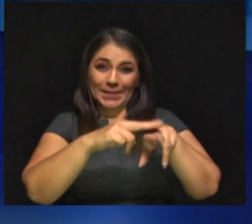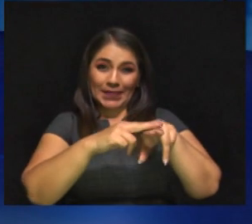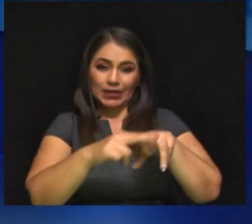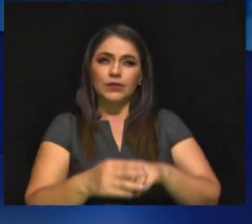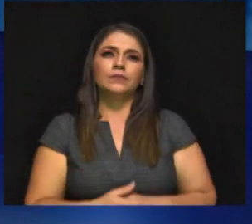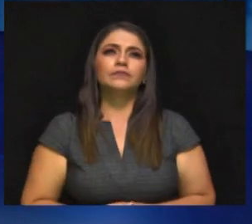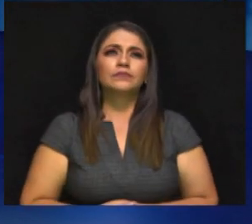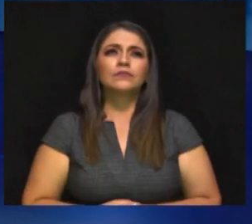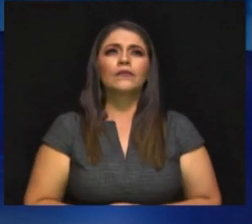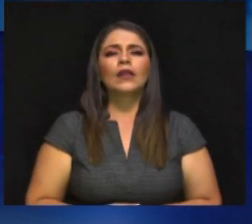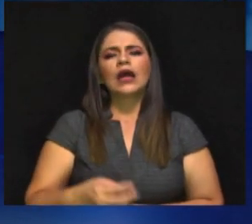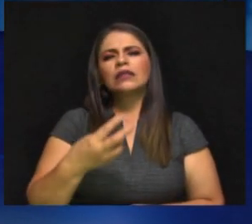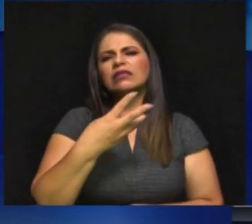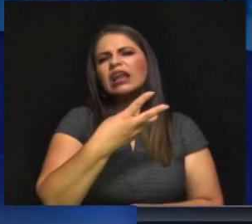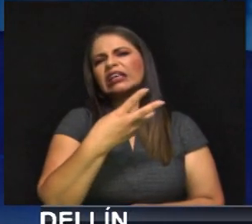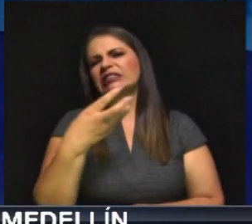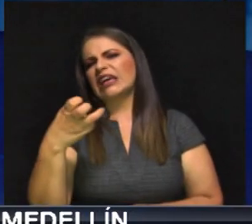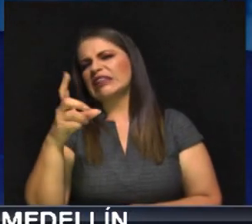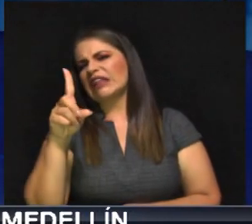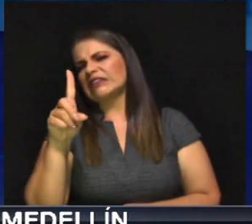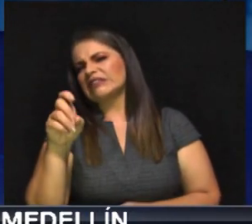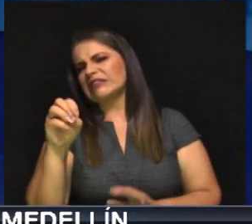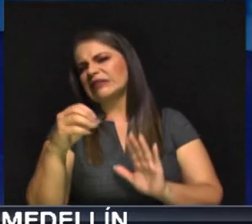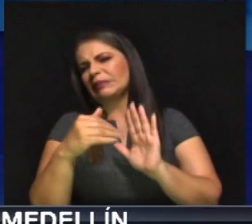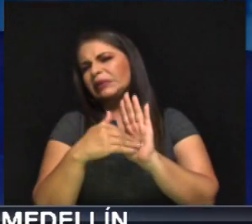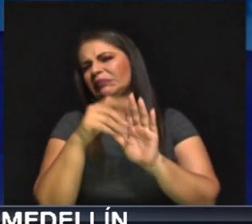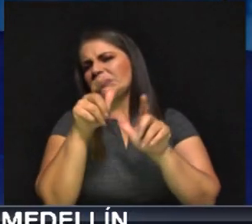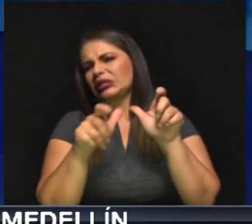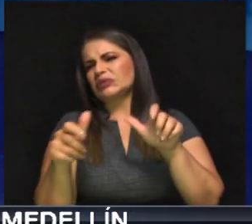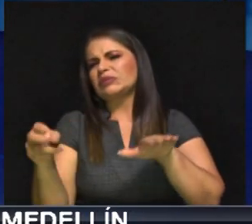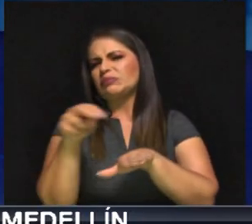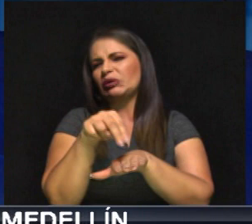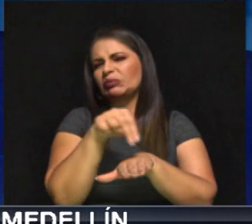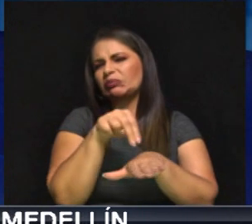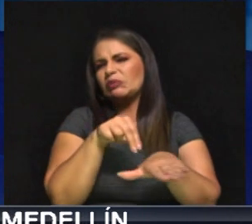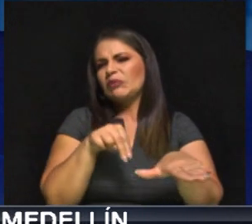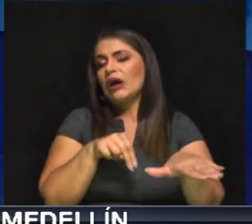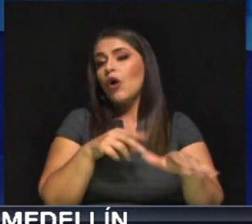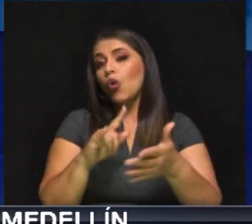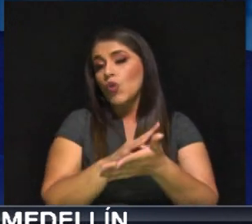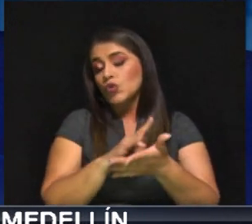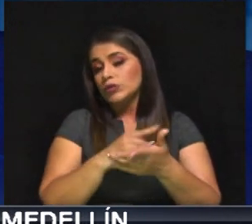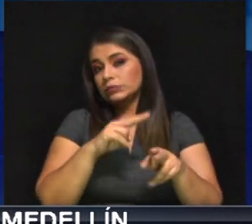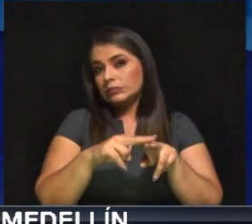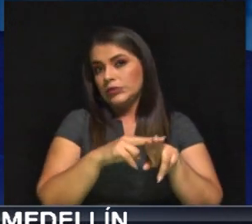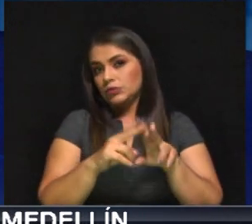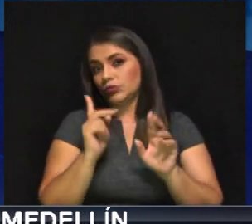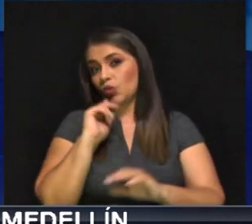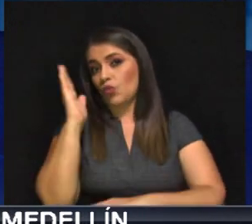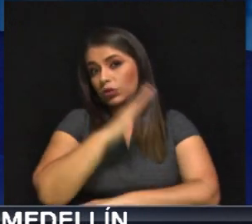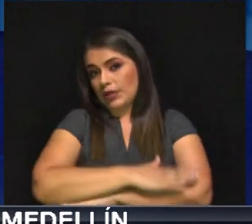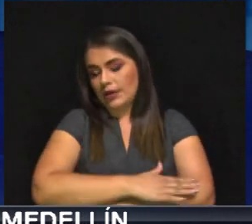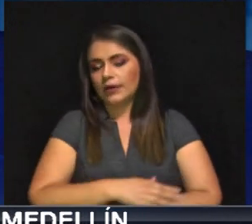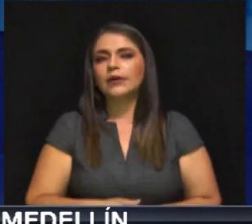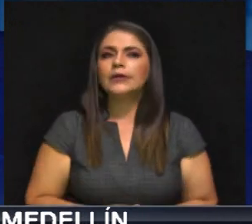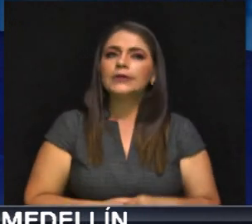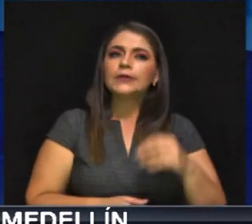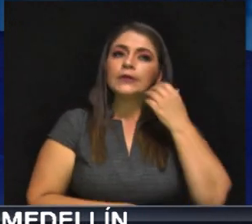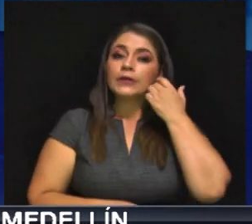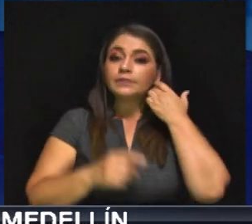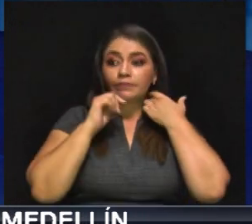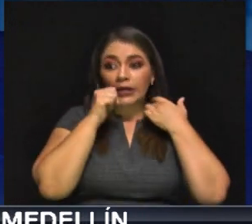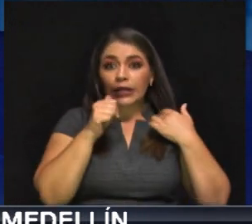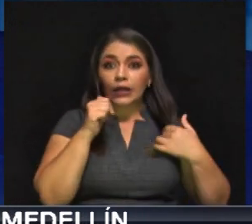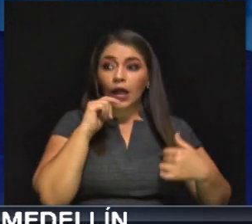espera que cerca de 360 mil personas se movilicen por día en el sistema masivo de transporte desde mañana lunes, cuando